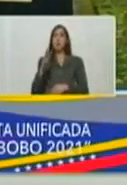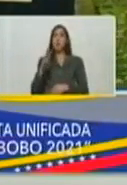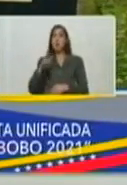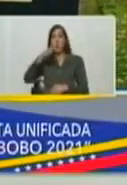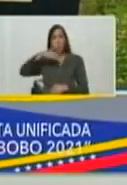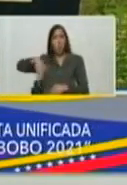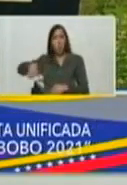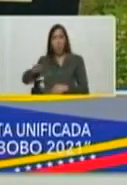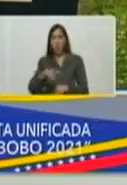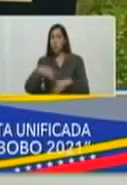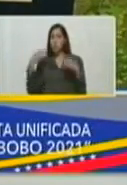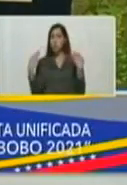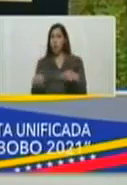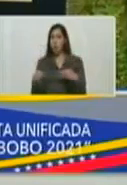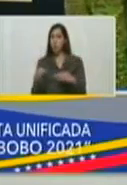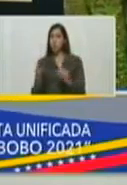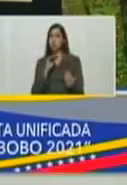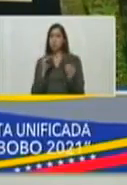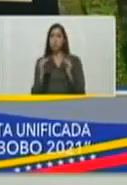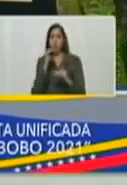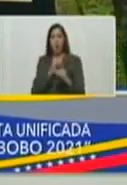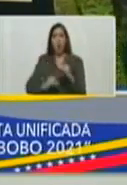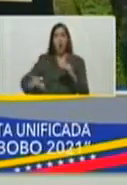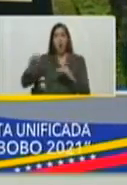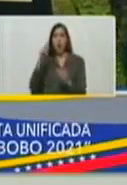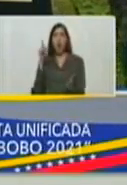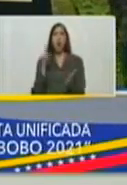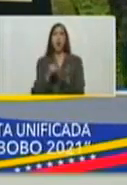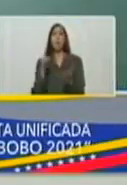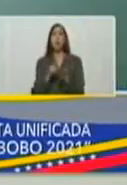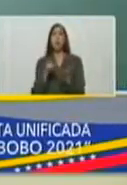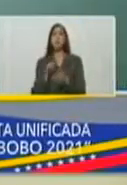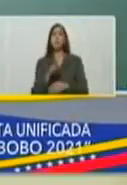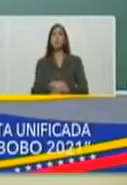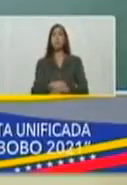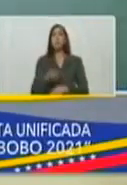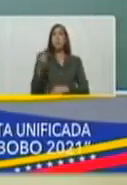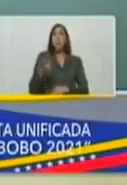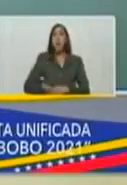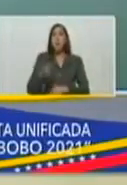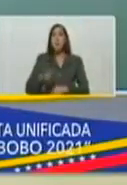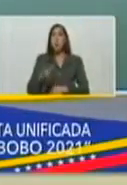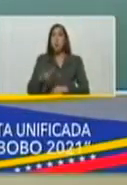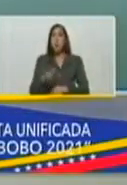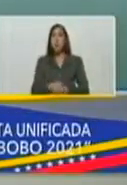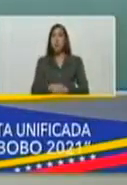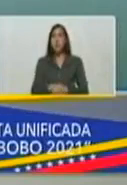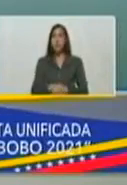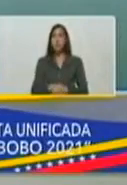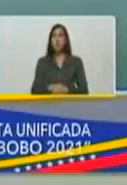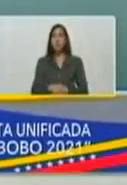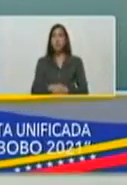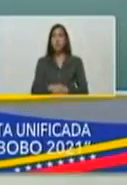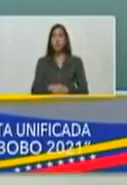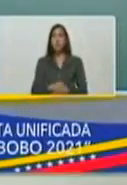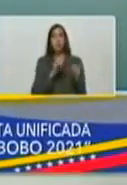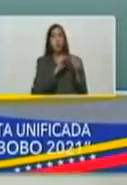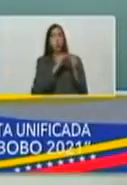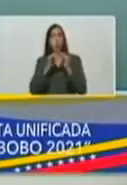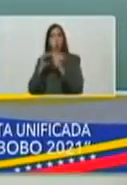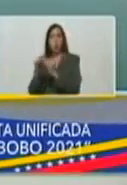civil con alta moral y la participación protagónica y comunal, la